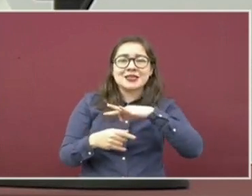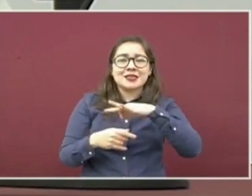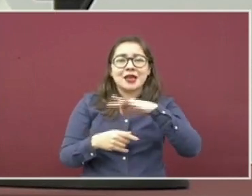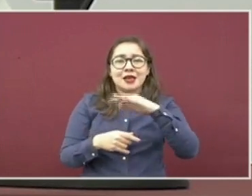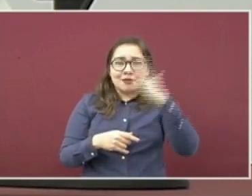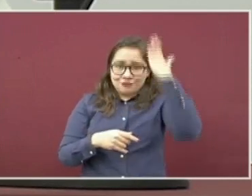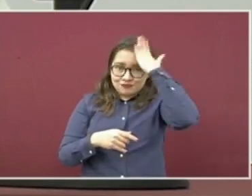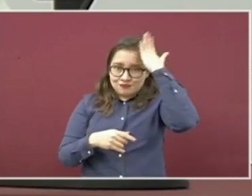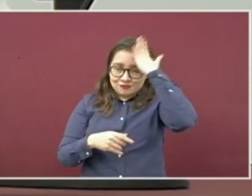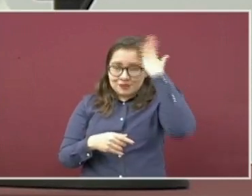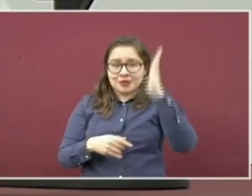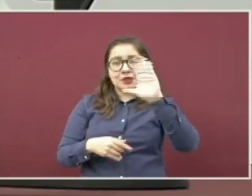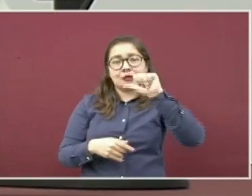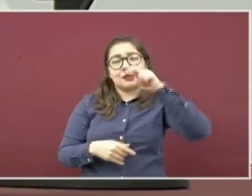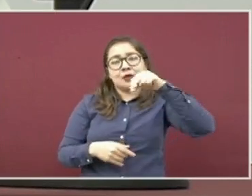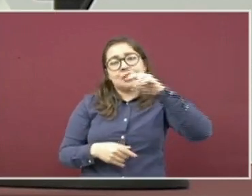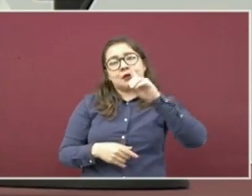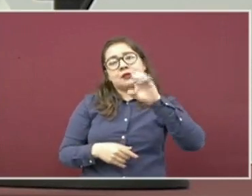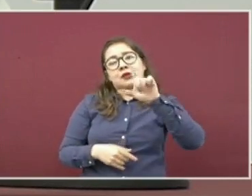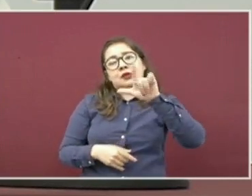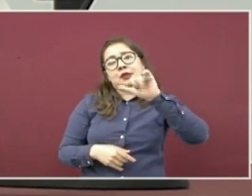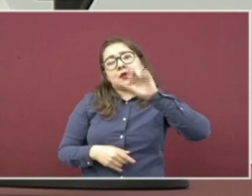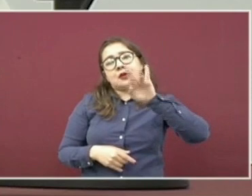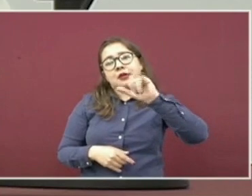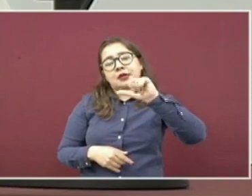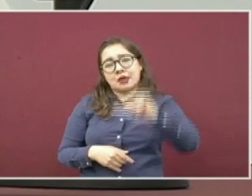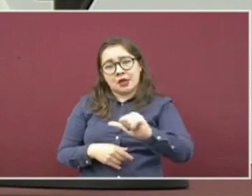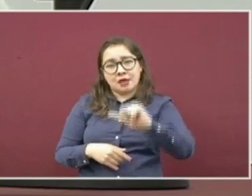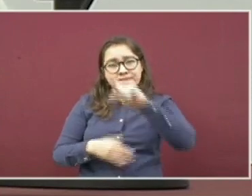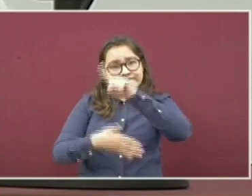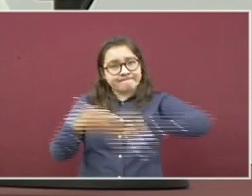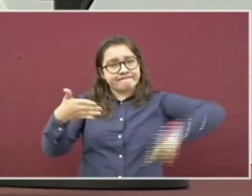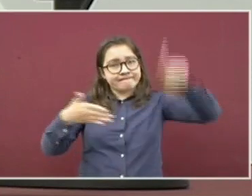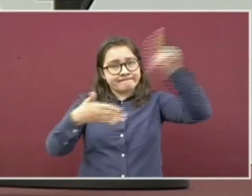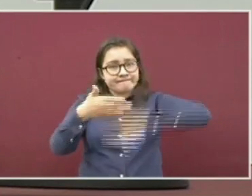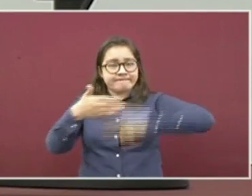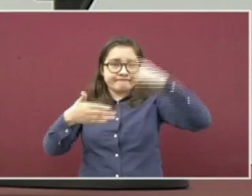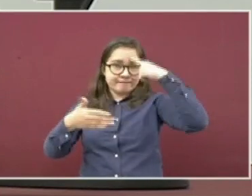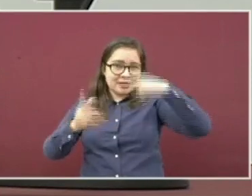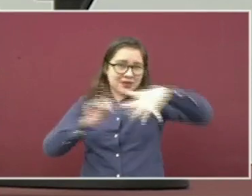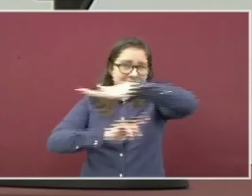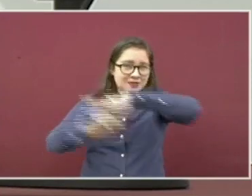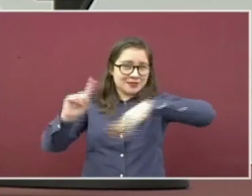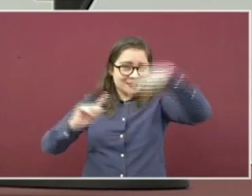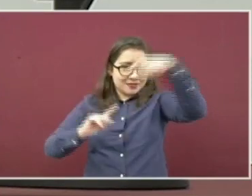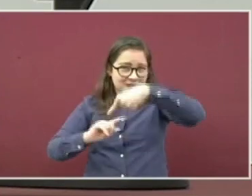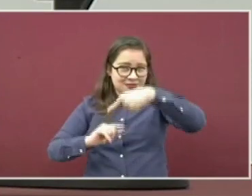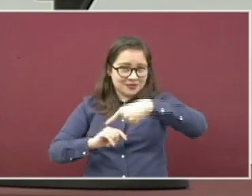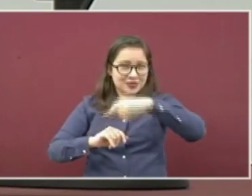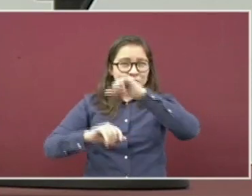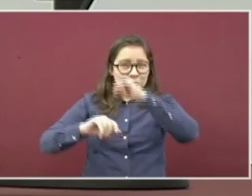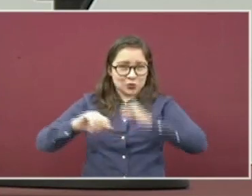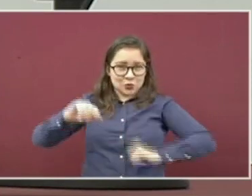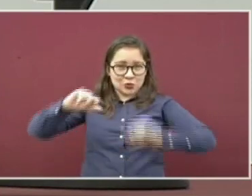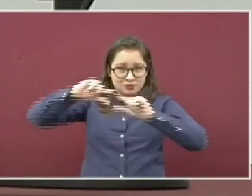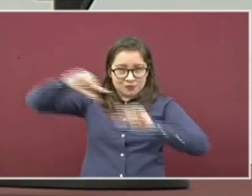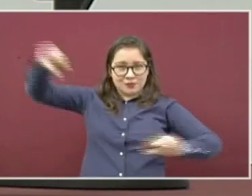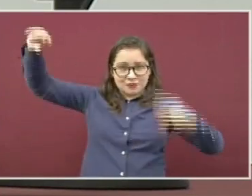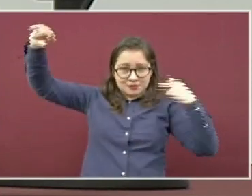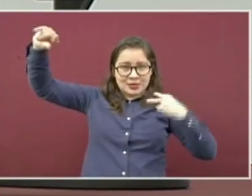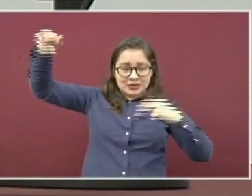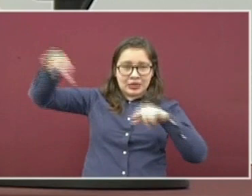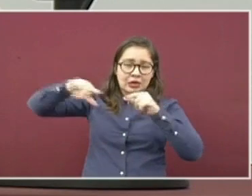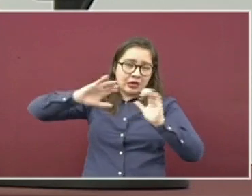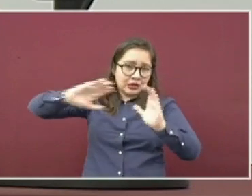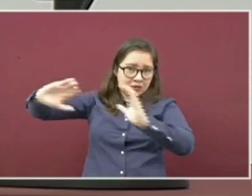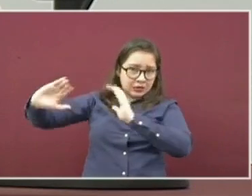fin de procurar la salud de los habitantes de la zona y los posibles visitantes.